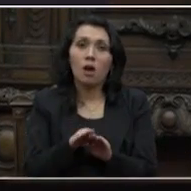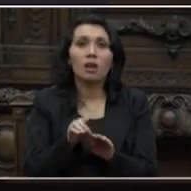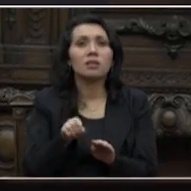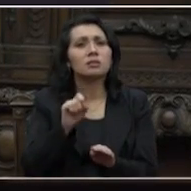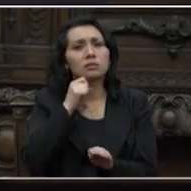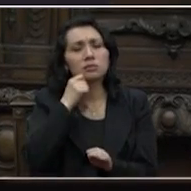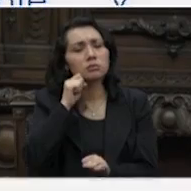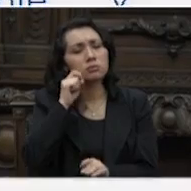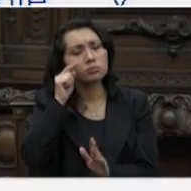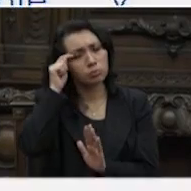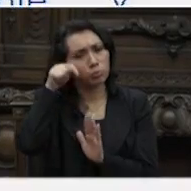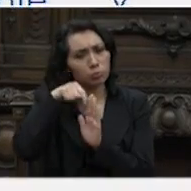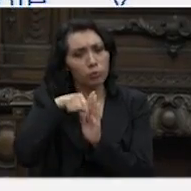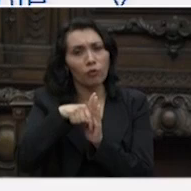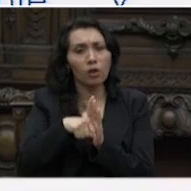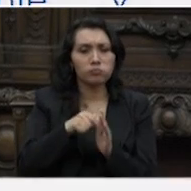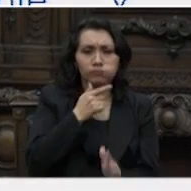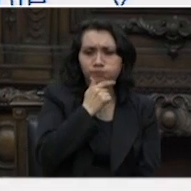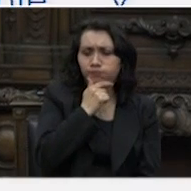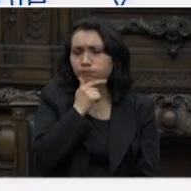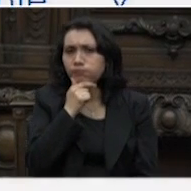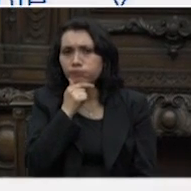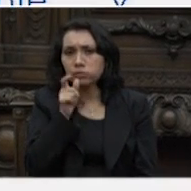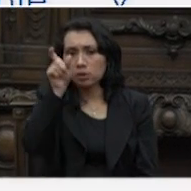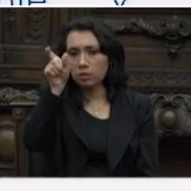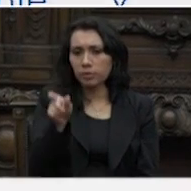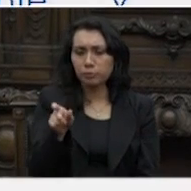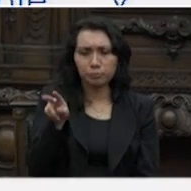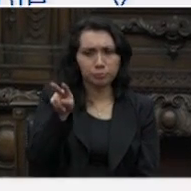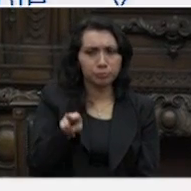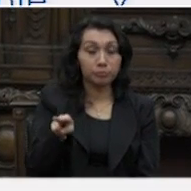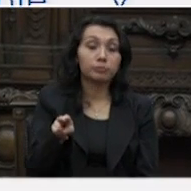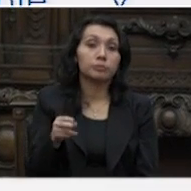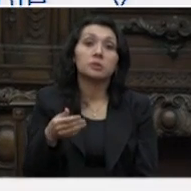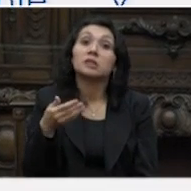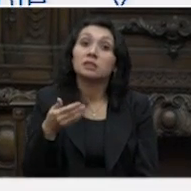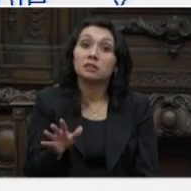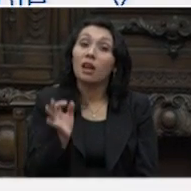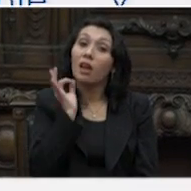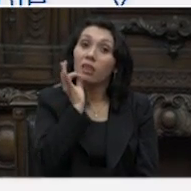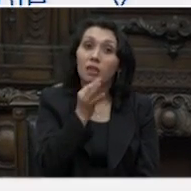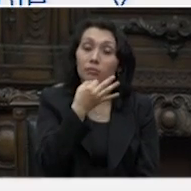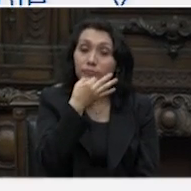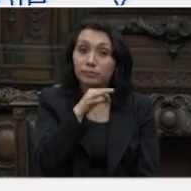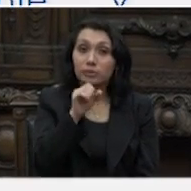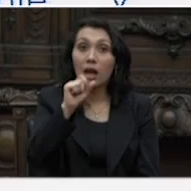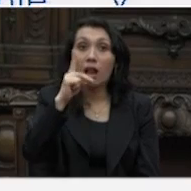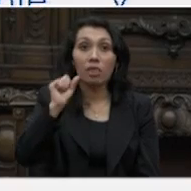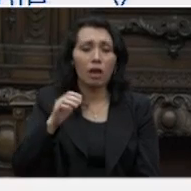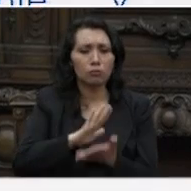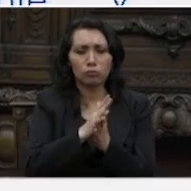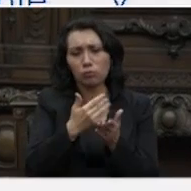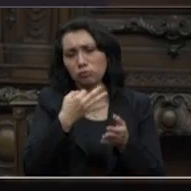un profundo cuestionamiento al sujeto, que ya lo tocó Alda en toda su